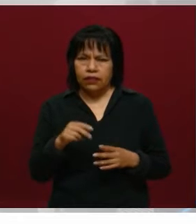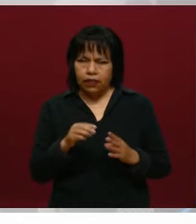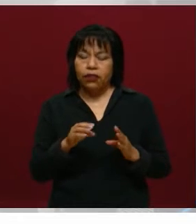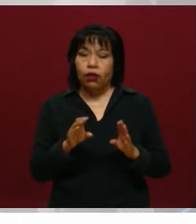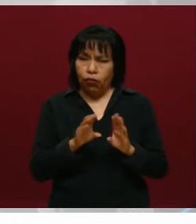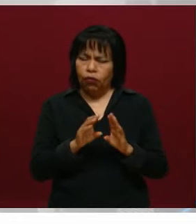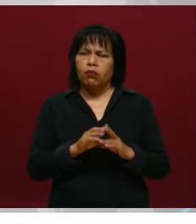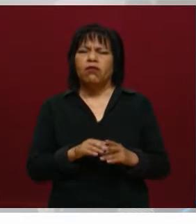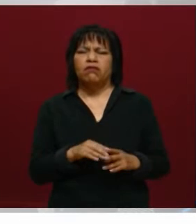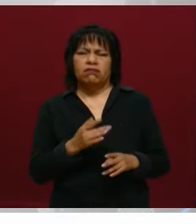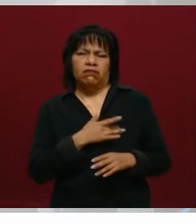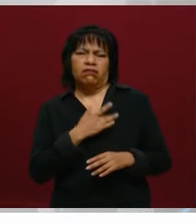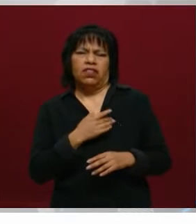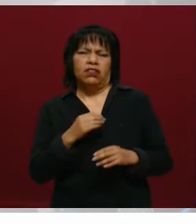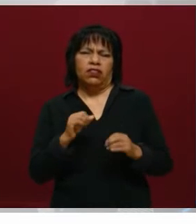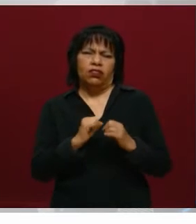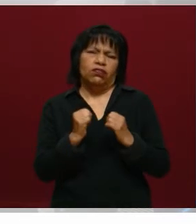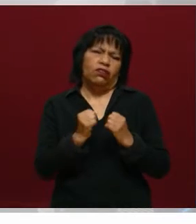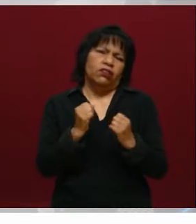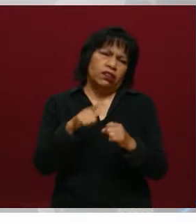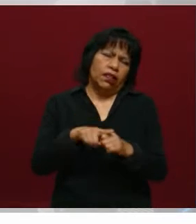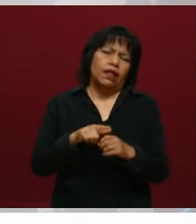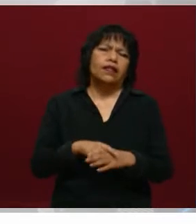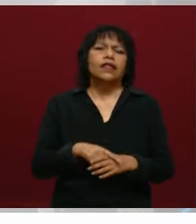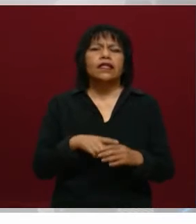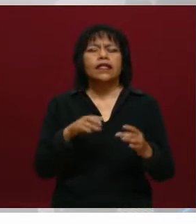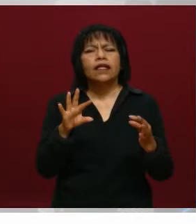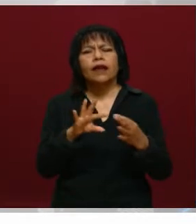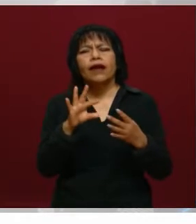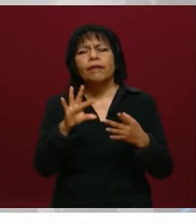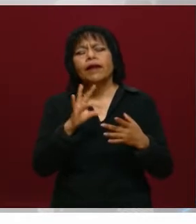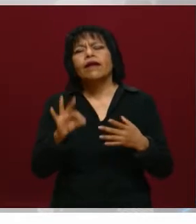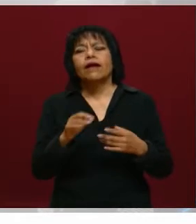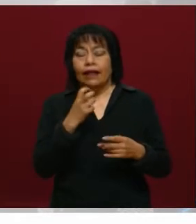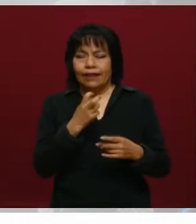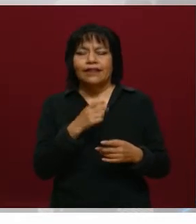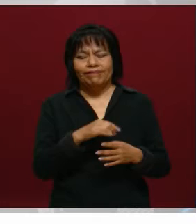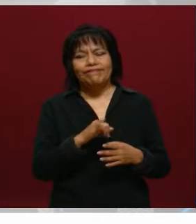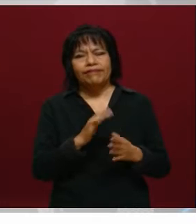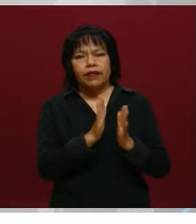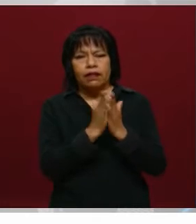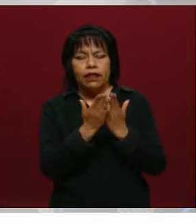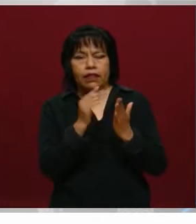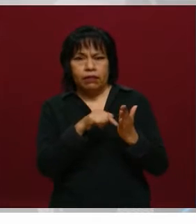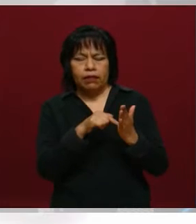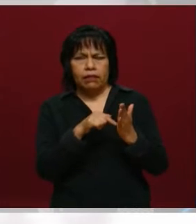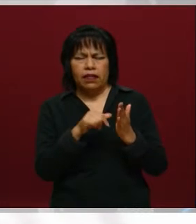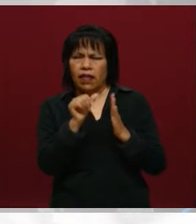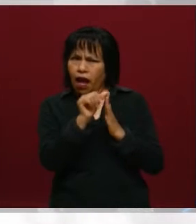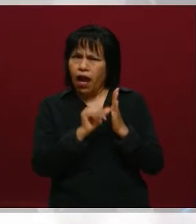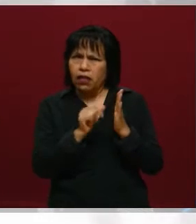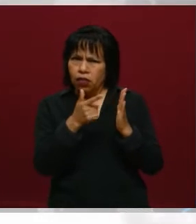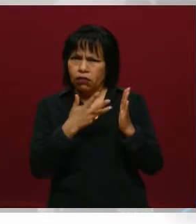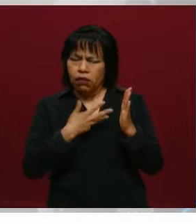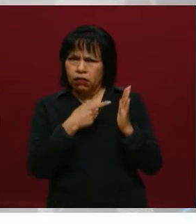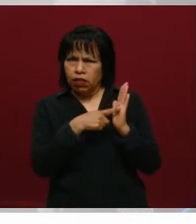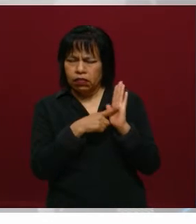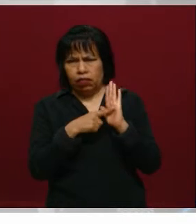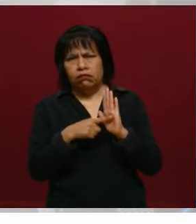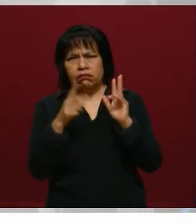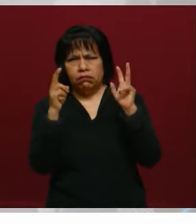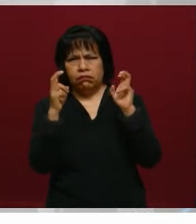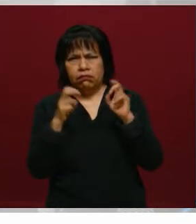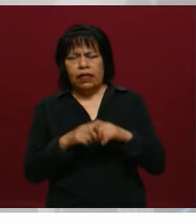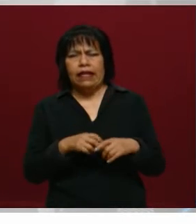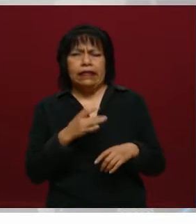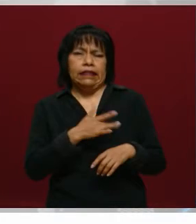pedagógico de estas cartillas éticas así es en este ejemplar se presenta un artículo o justamente titulado